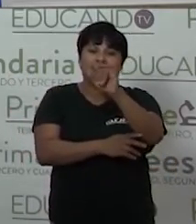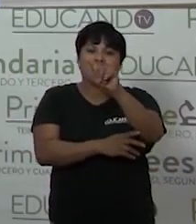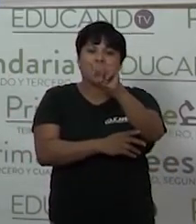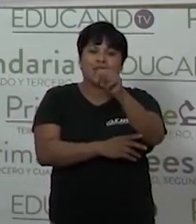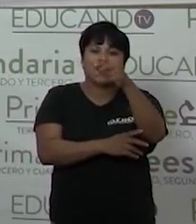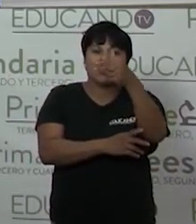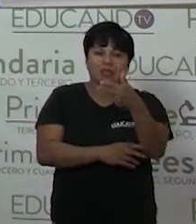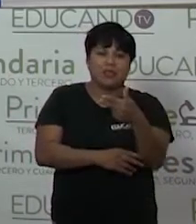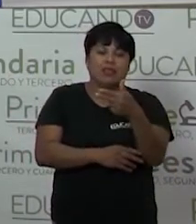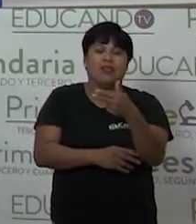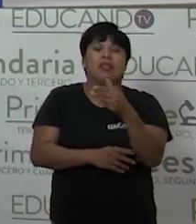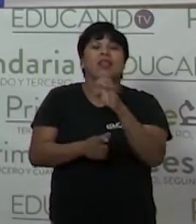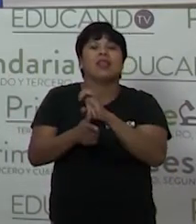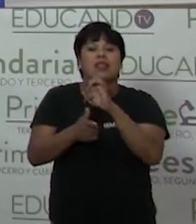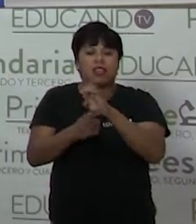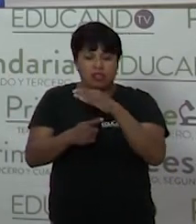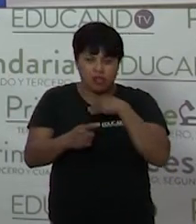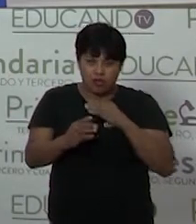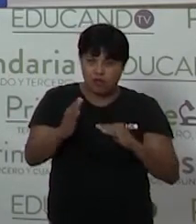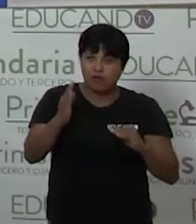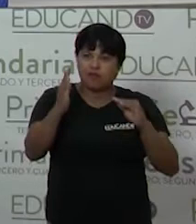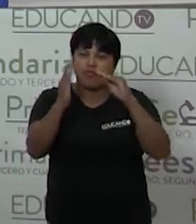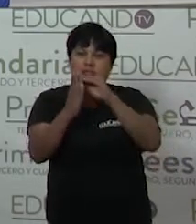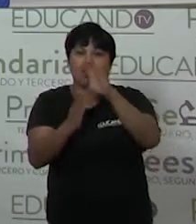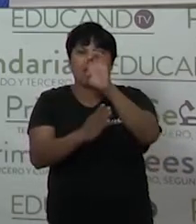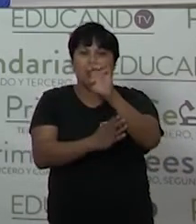voy a poner enigmas